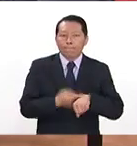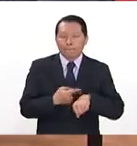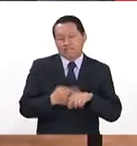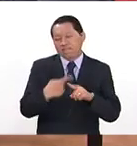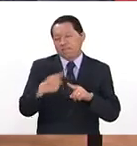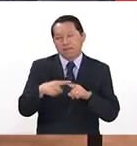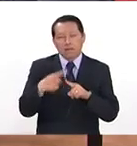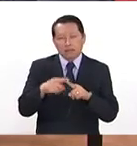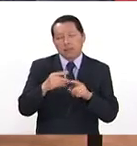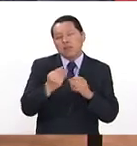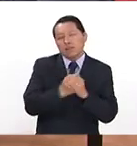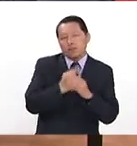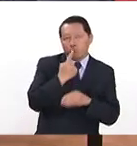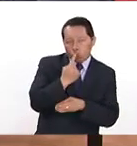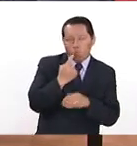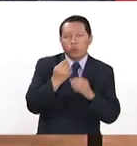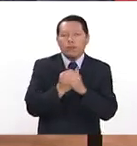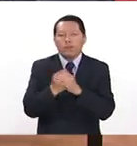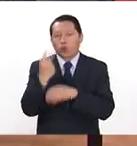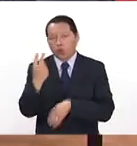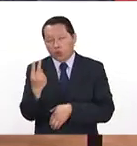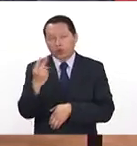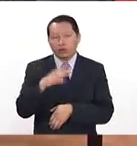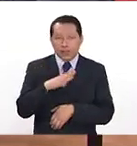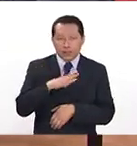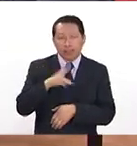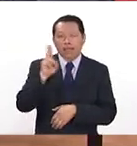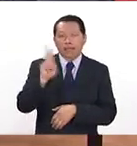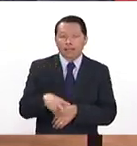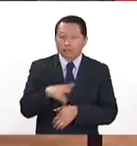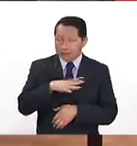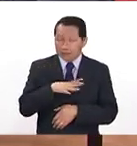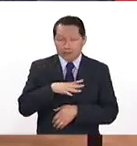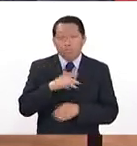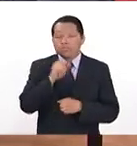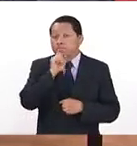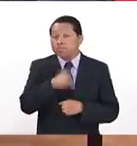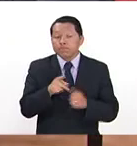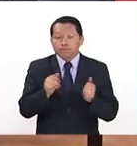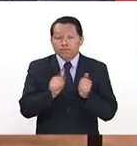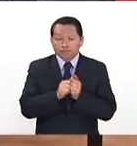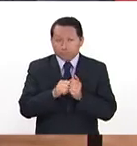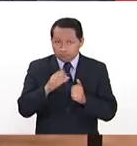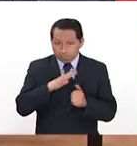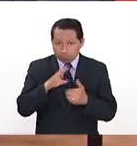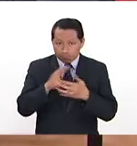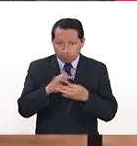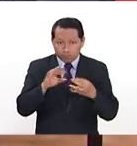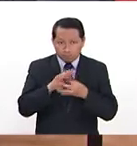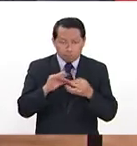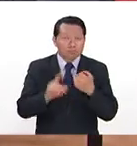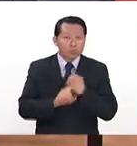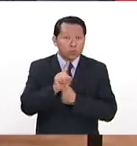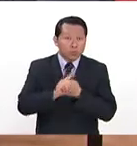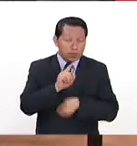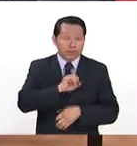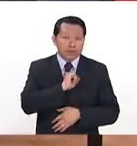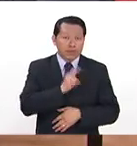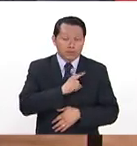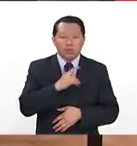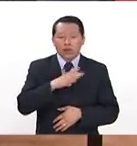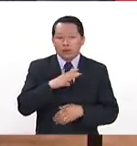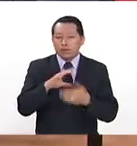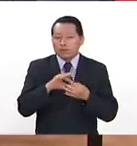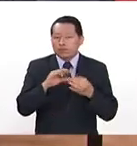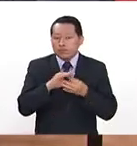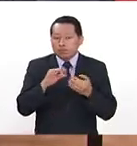diabetes gestacional, tipo 1, tipo 2. Entonces, definitivamente es una alerta que nos estamos diciendo, es un problema de salud pública que